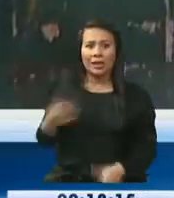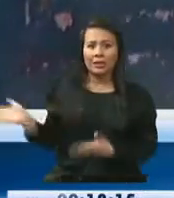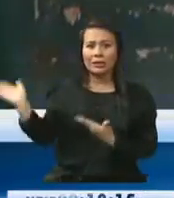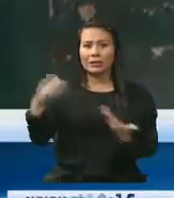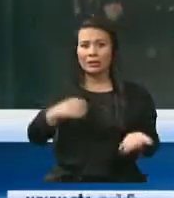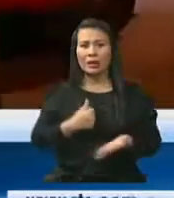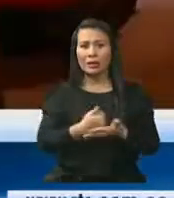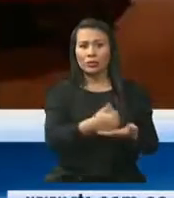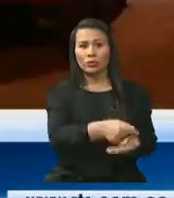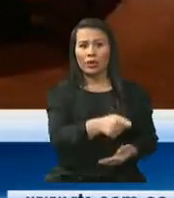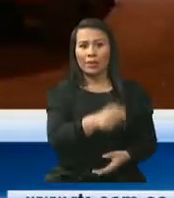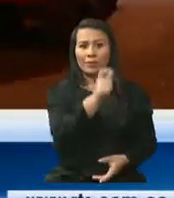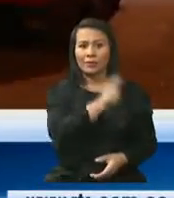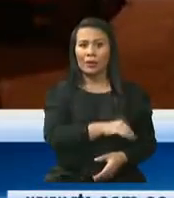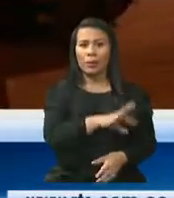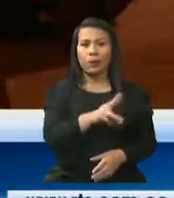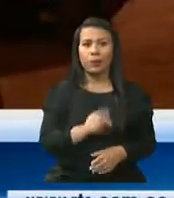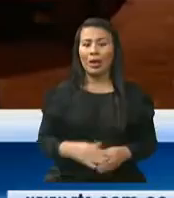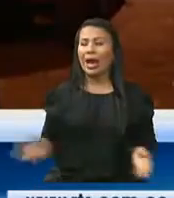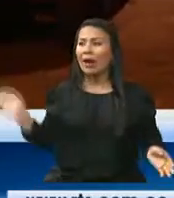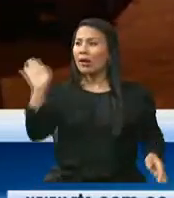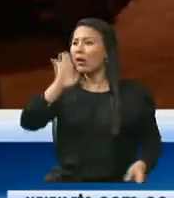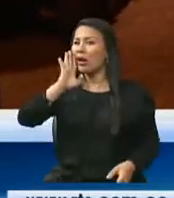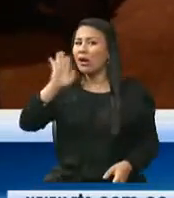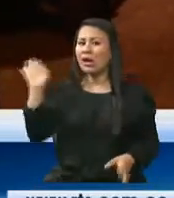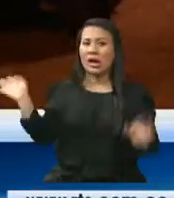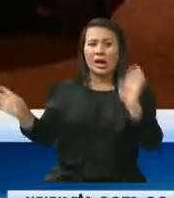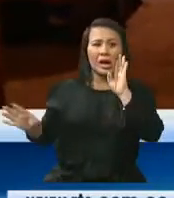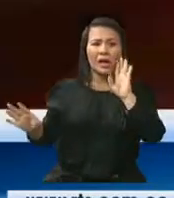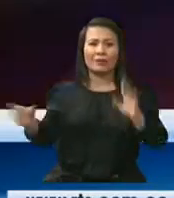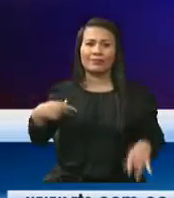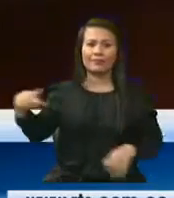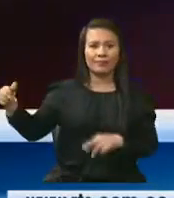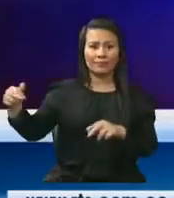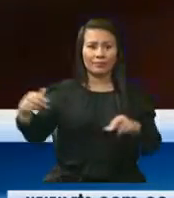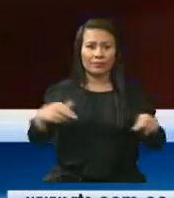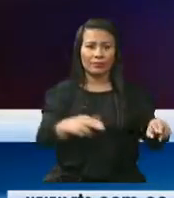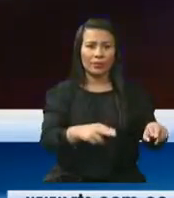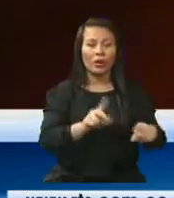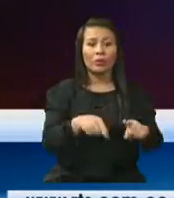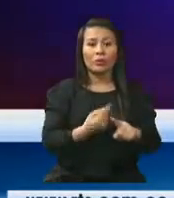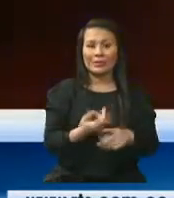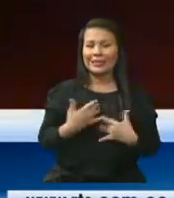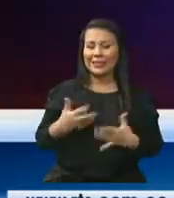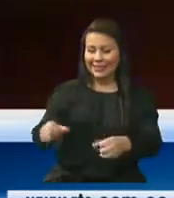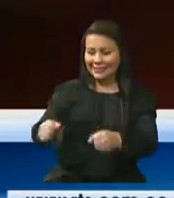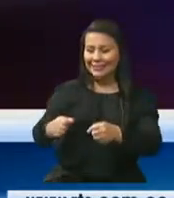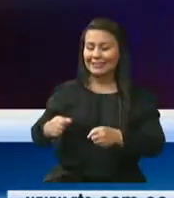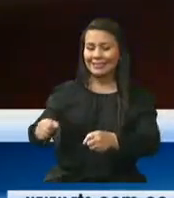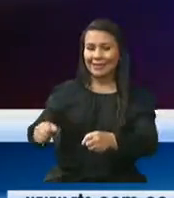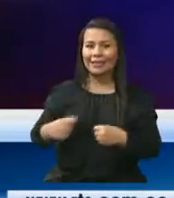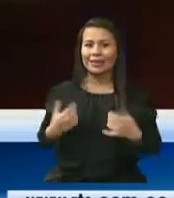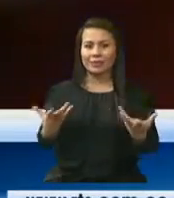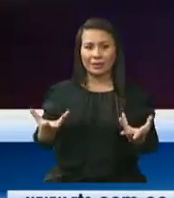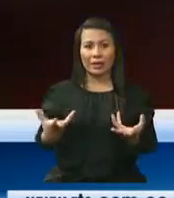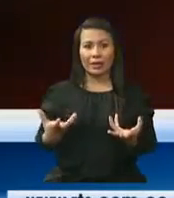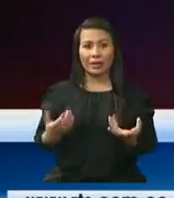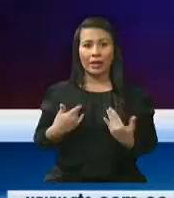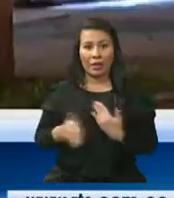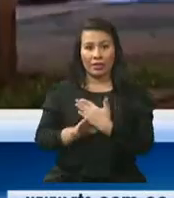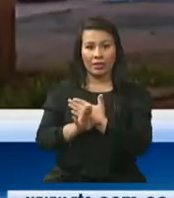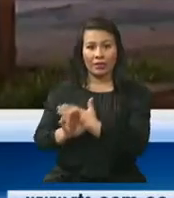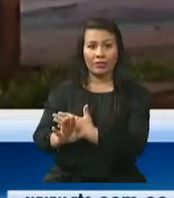al vecino. Usted, digamos, está aquí y dice, oye, le están robando, y usted sale. Entonces, usted no sabe qué es lo que le puede esperar, digamos, la reacción del